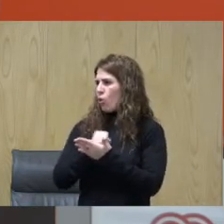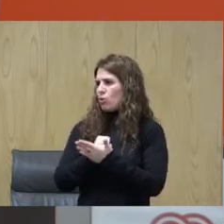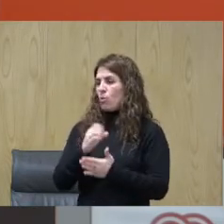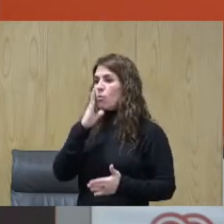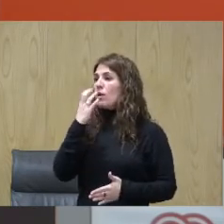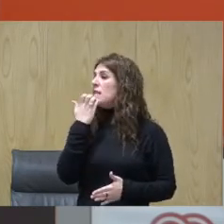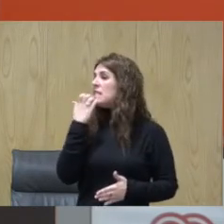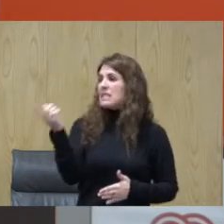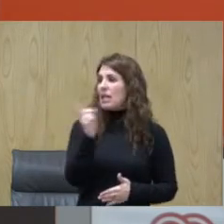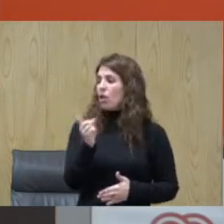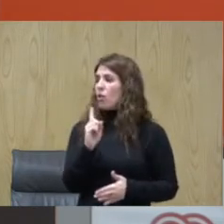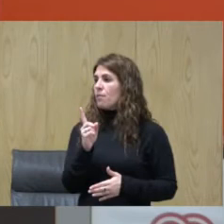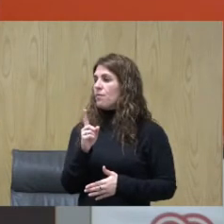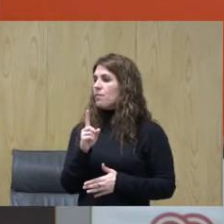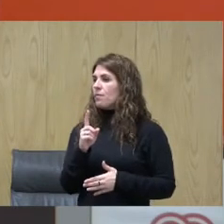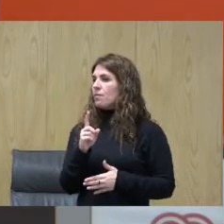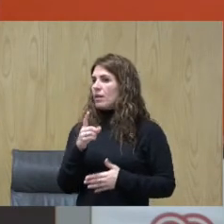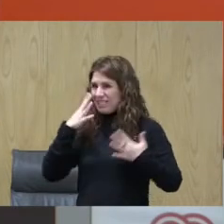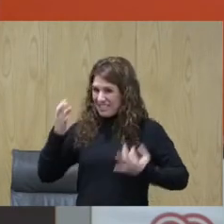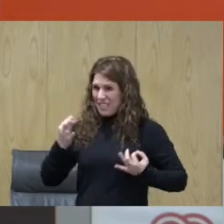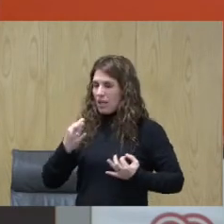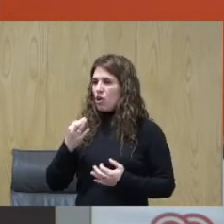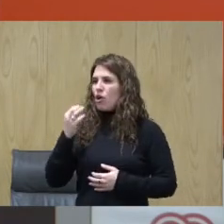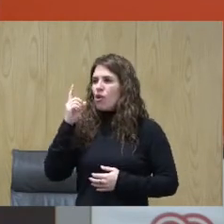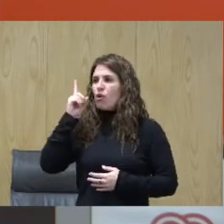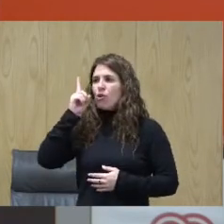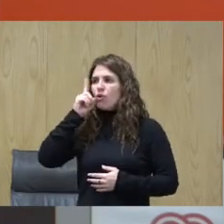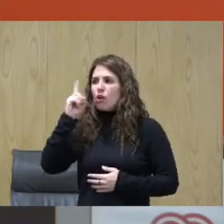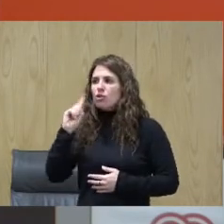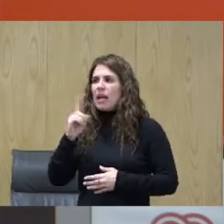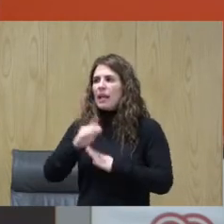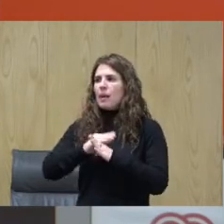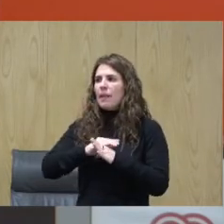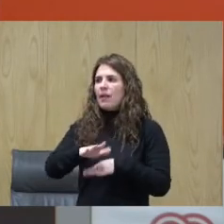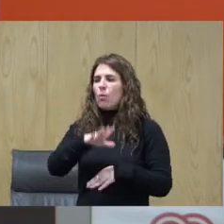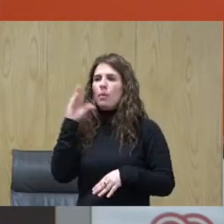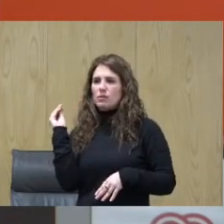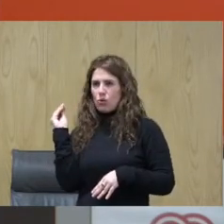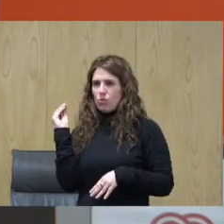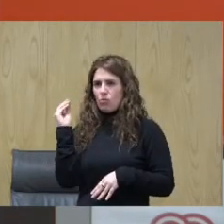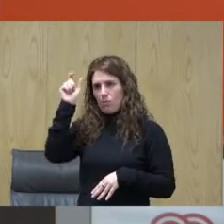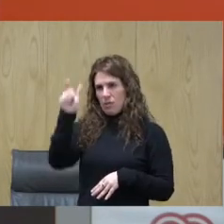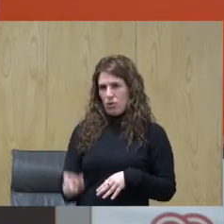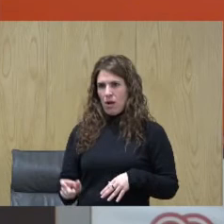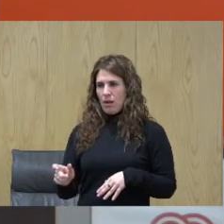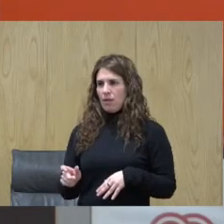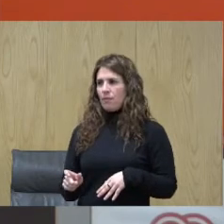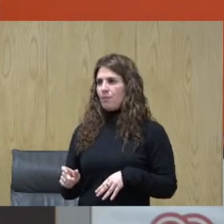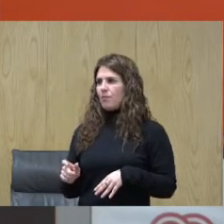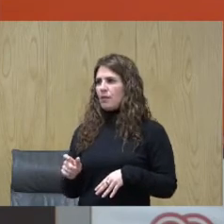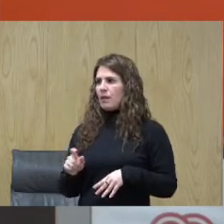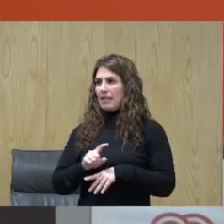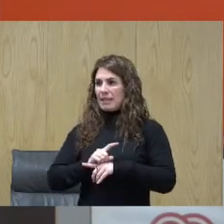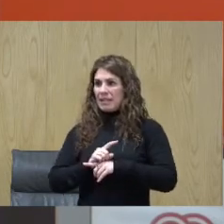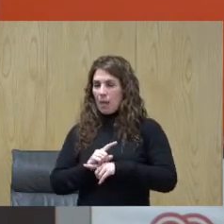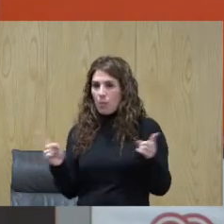realmente no llegamos a conocer el nivel de comprensión de la persona, pero ni el nivel de comprensión ni el